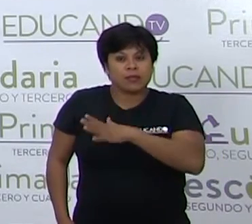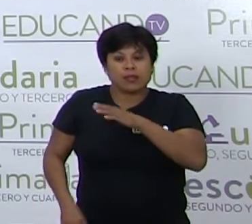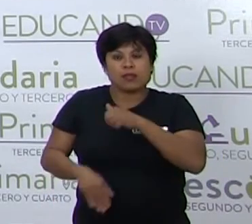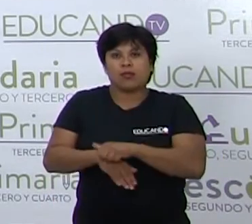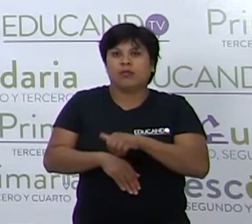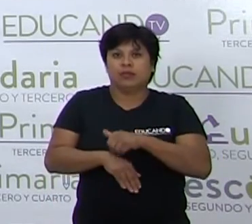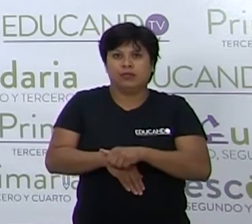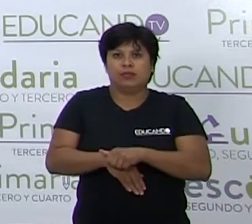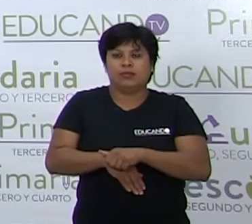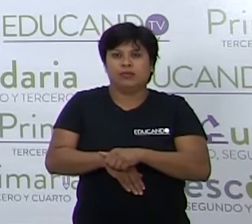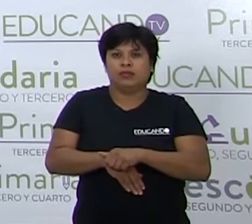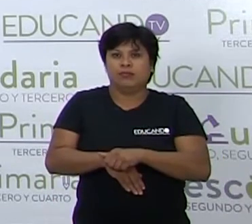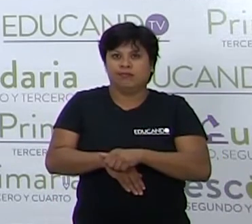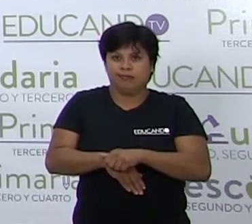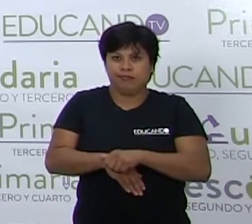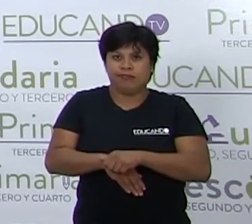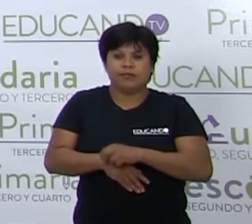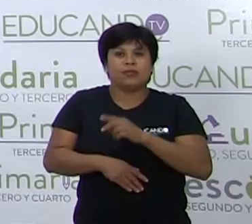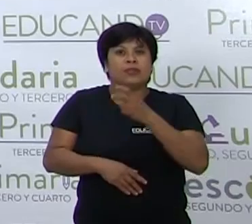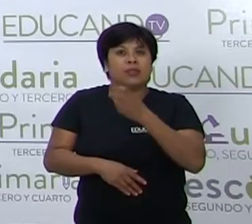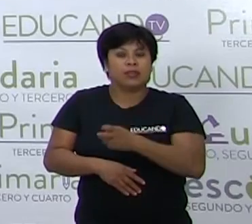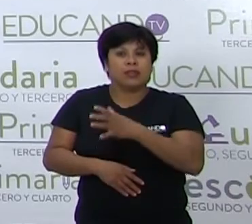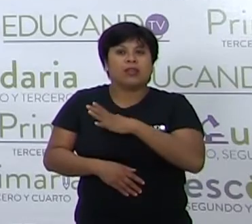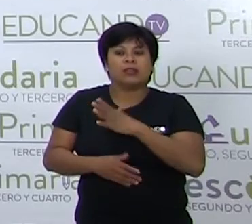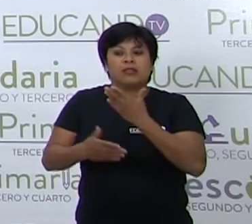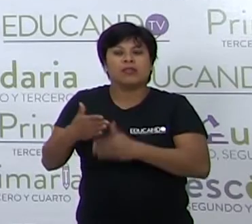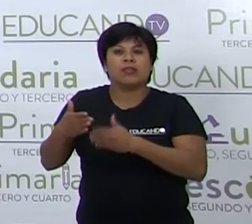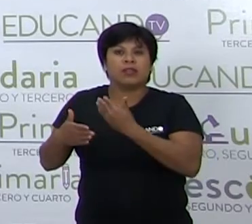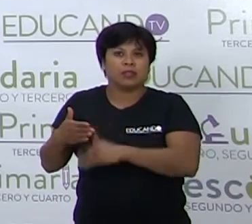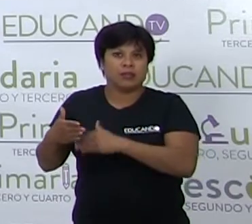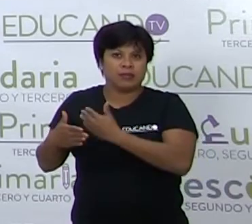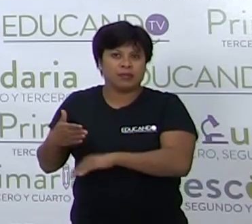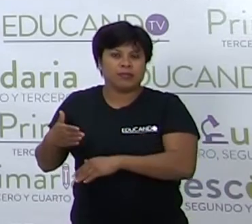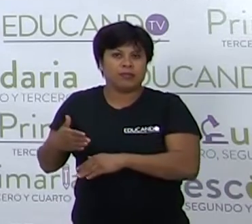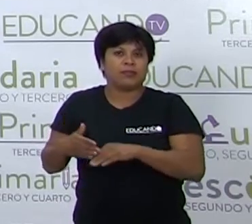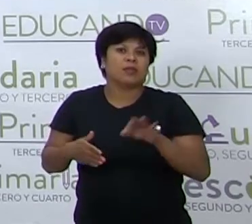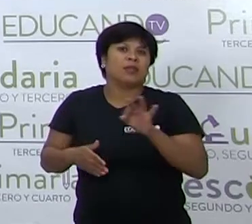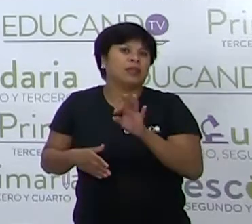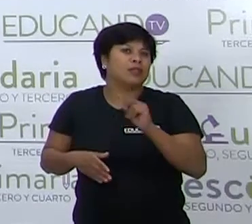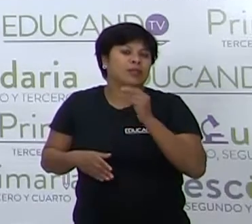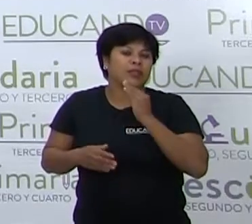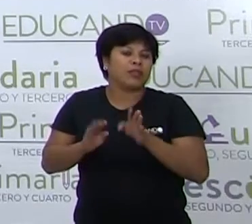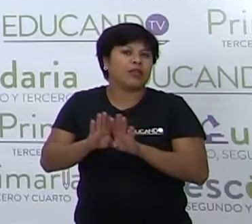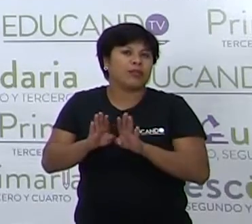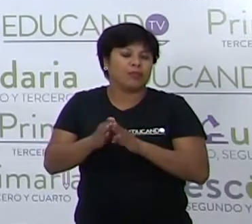números. Aquí nos hacen falta. Vamos a quitar esta porque si no ya no nos alcanza.